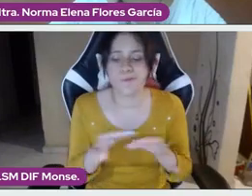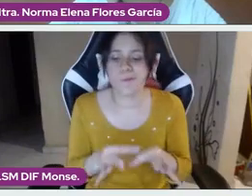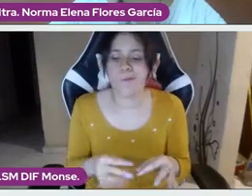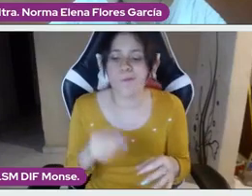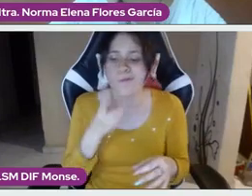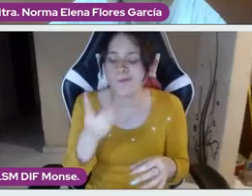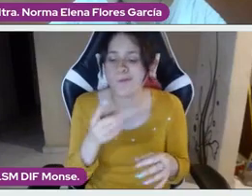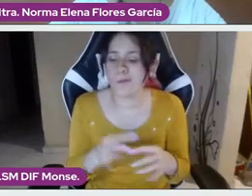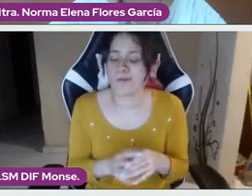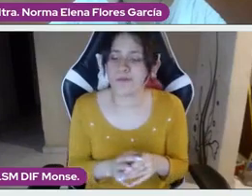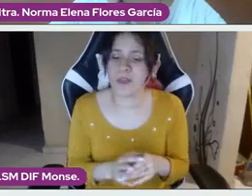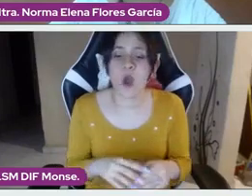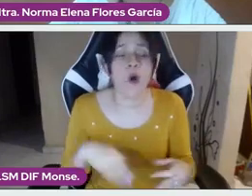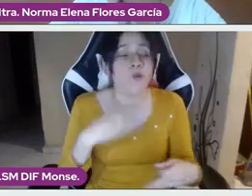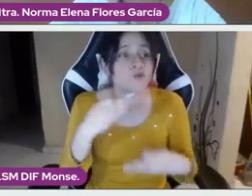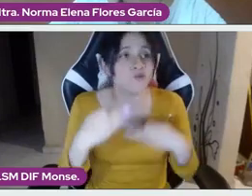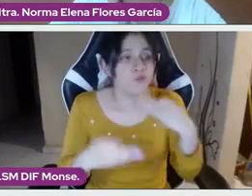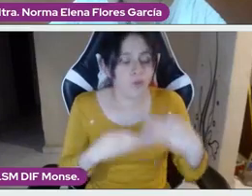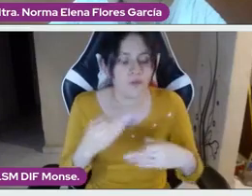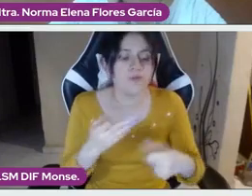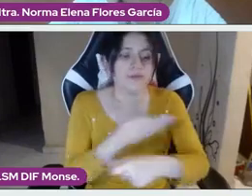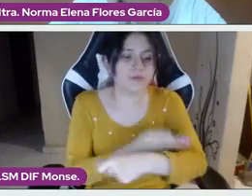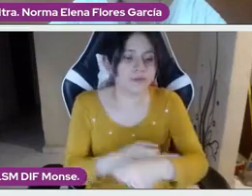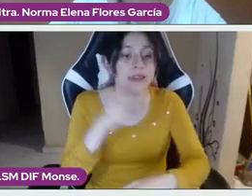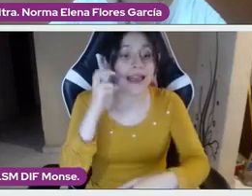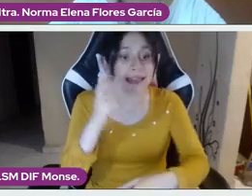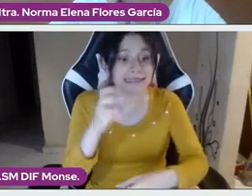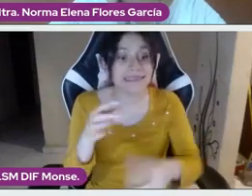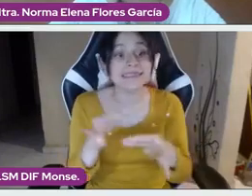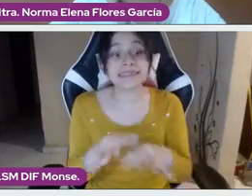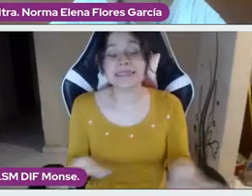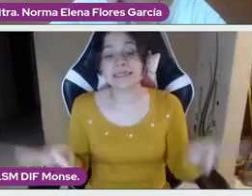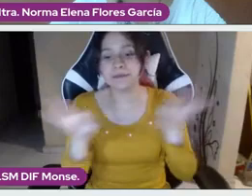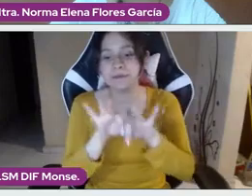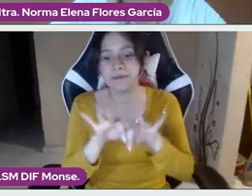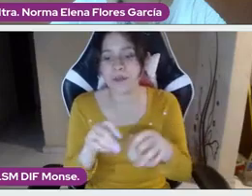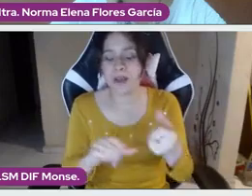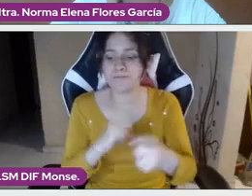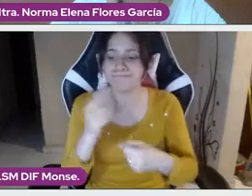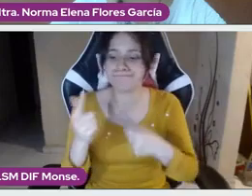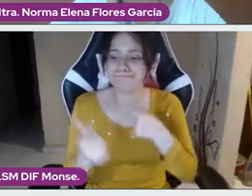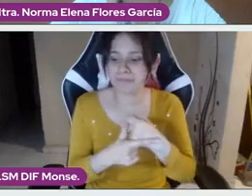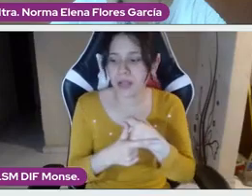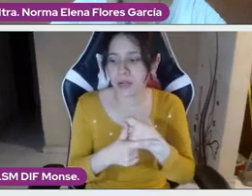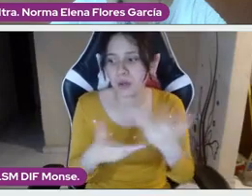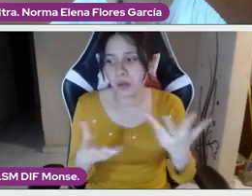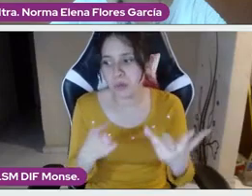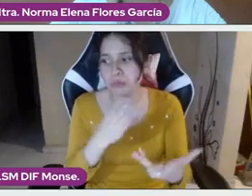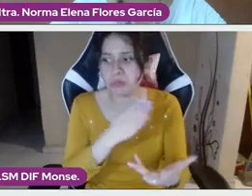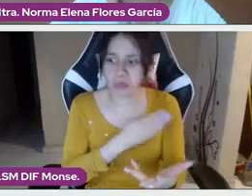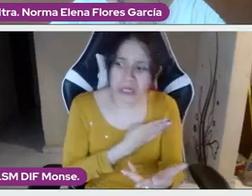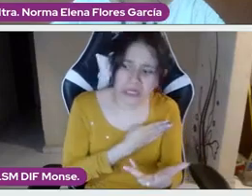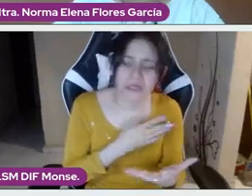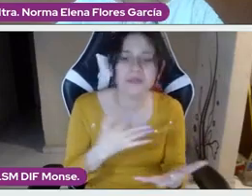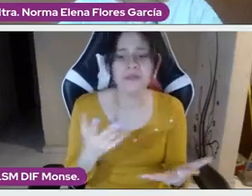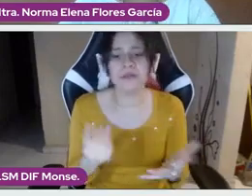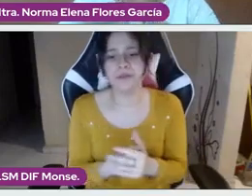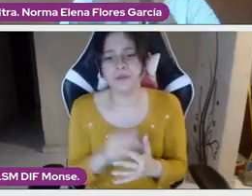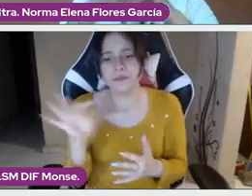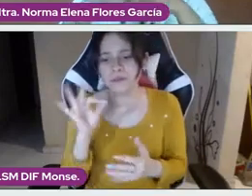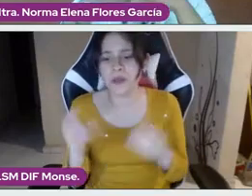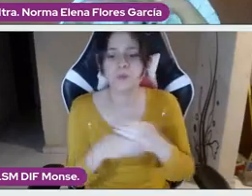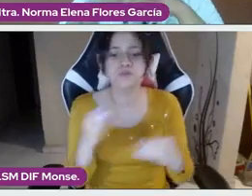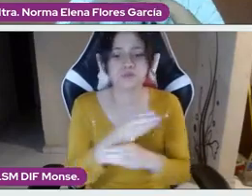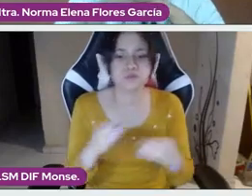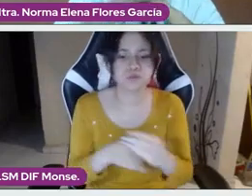de todas las familias, pero una de las ventajas que pudiéramos tener o una de las, pues sí, cosas buenas que